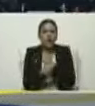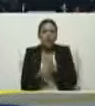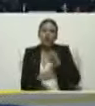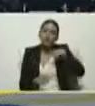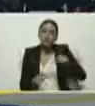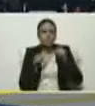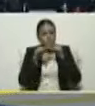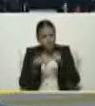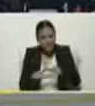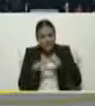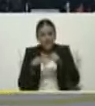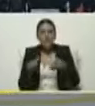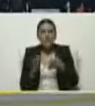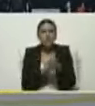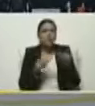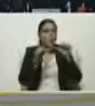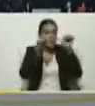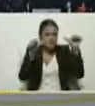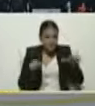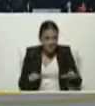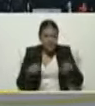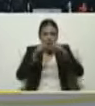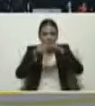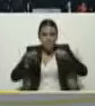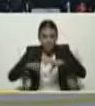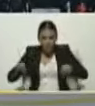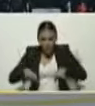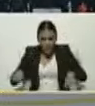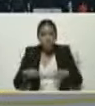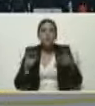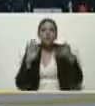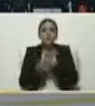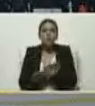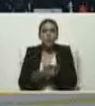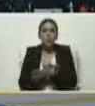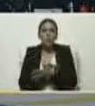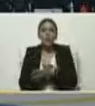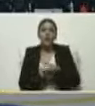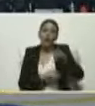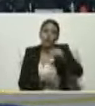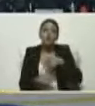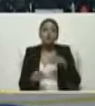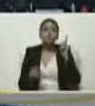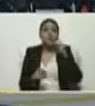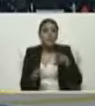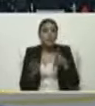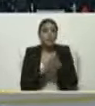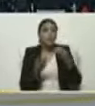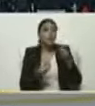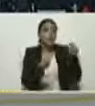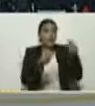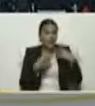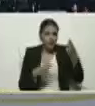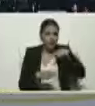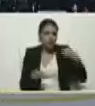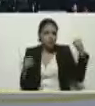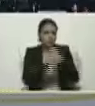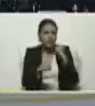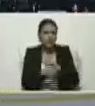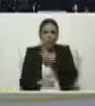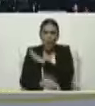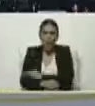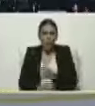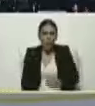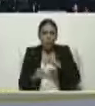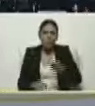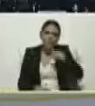perseverar en los esquemas organizativos. Tenemos que perseverar en la dotación cada vez más poderosa y